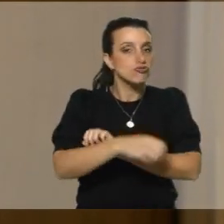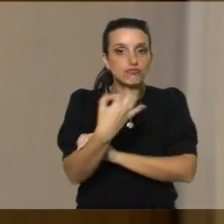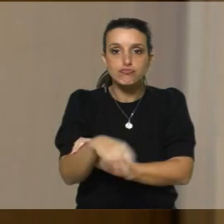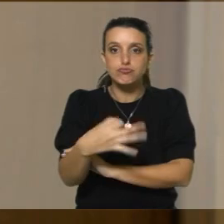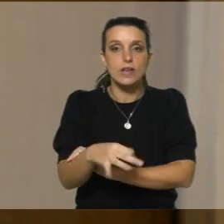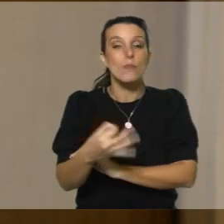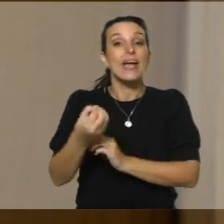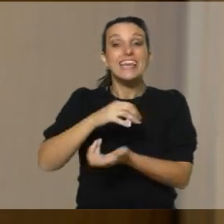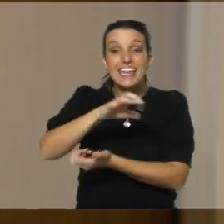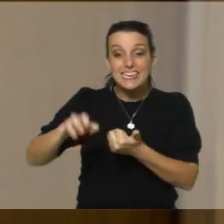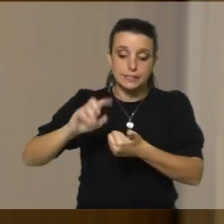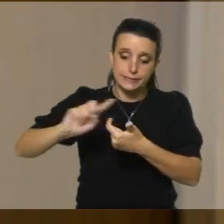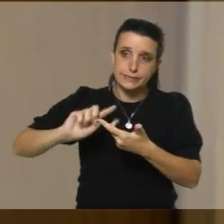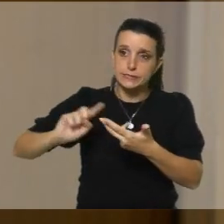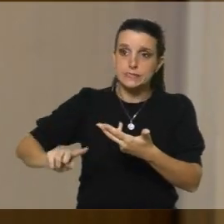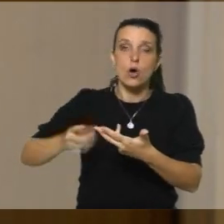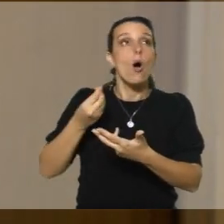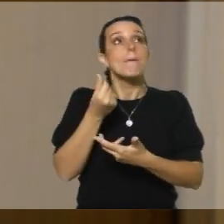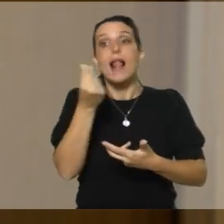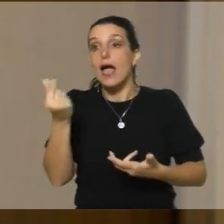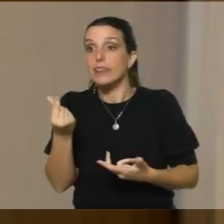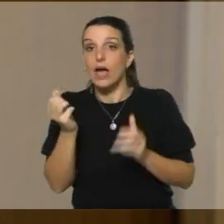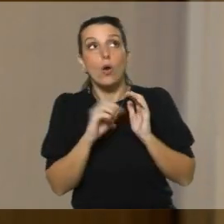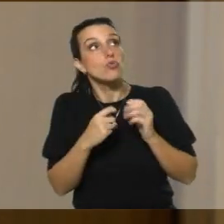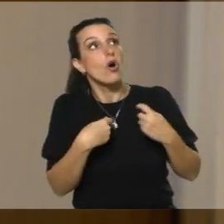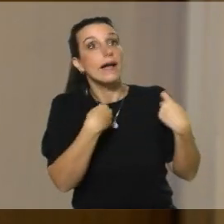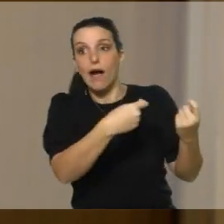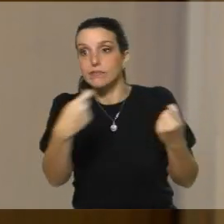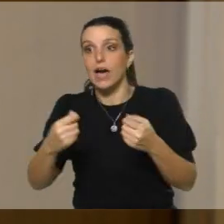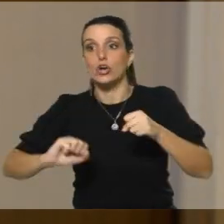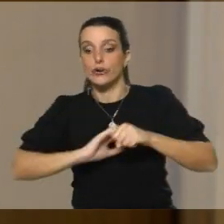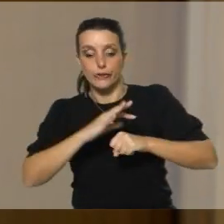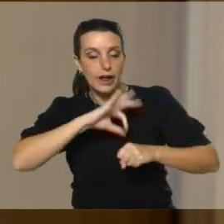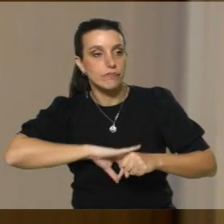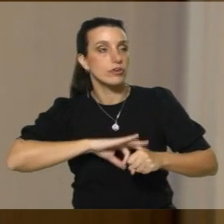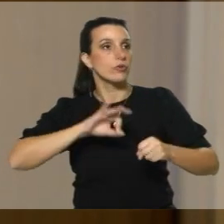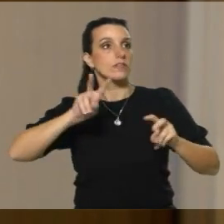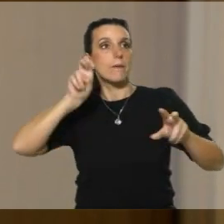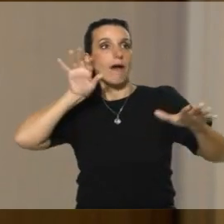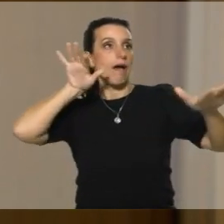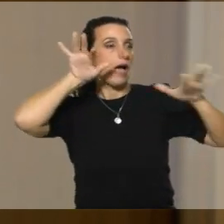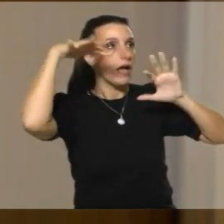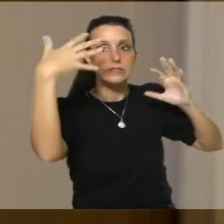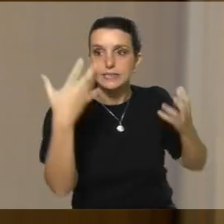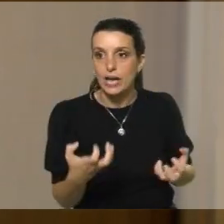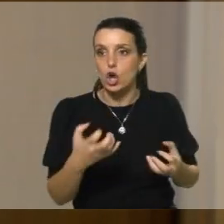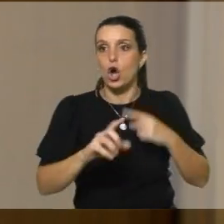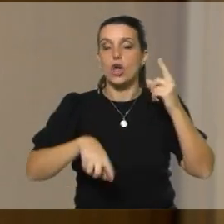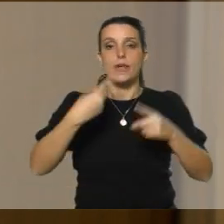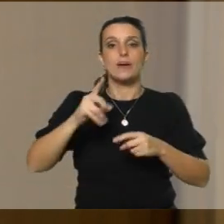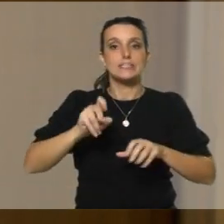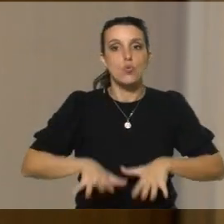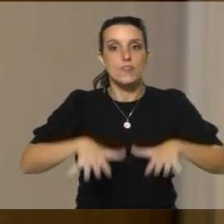las crisis que se tuvo de desembolsar los dineros necesarios tanto en el covid tanto la crisis hídrica posteriormente las